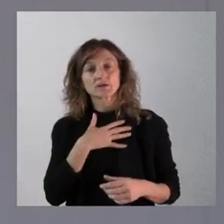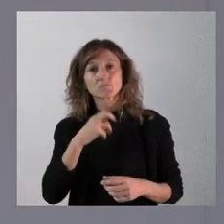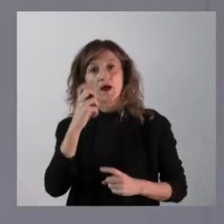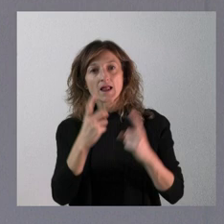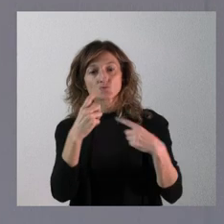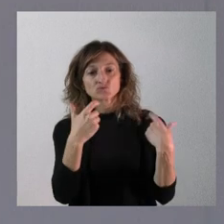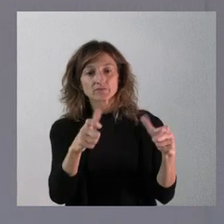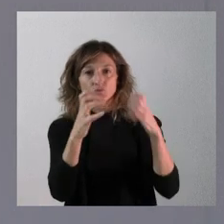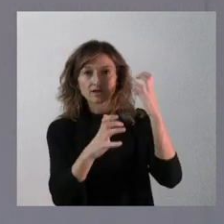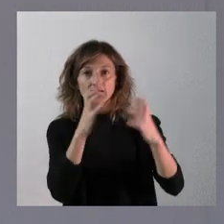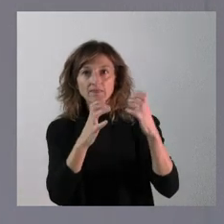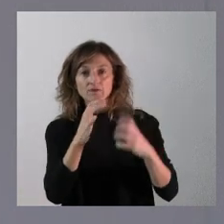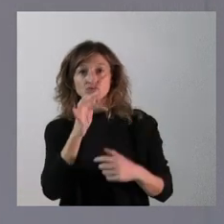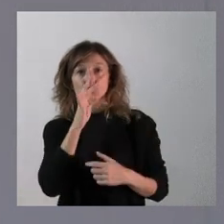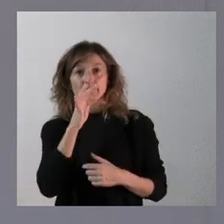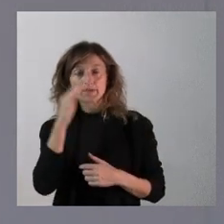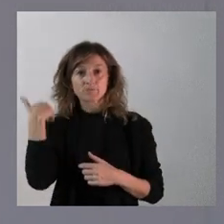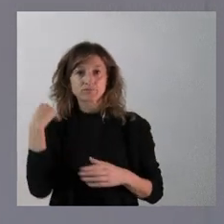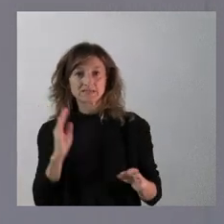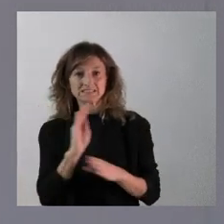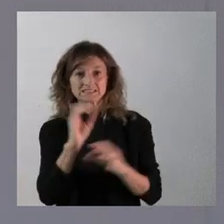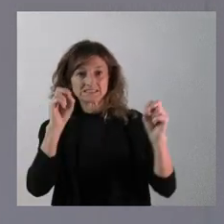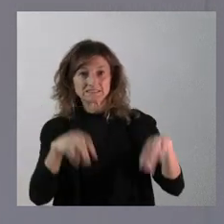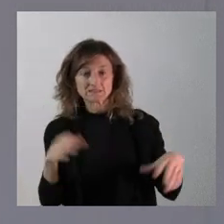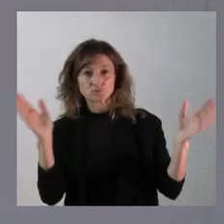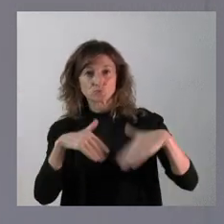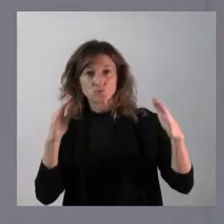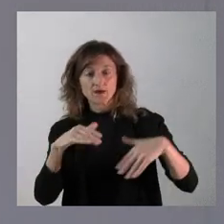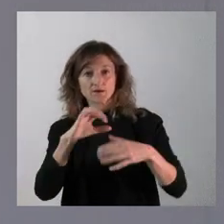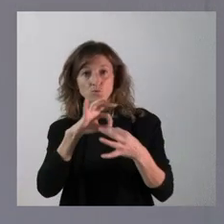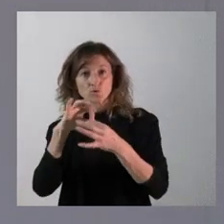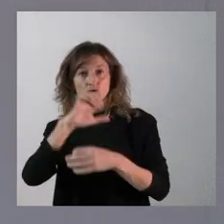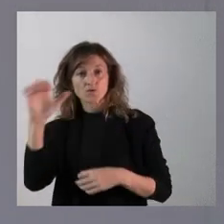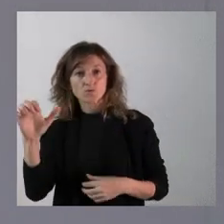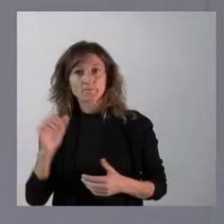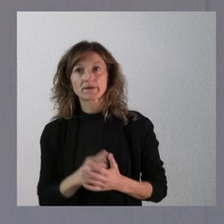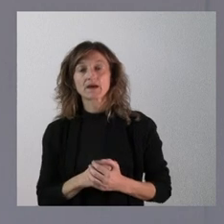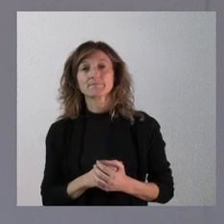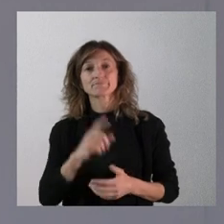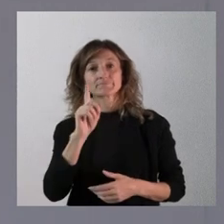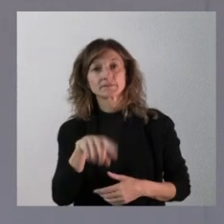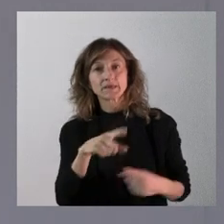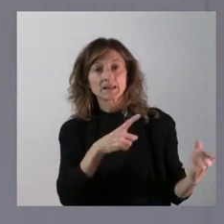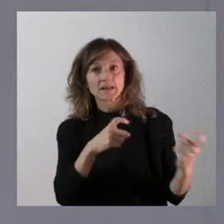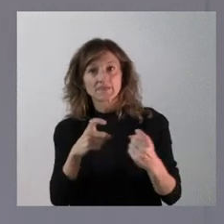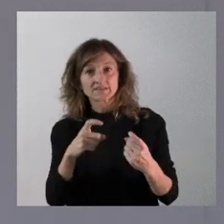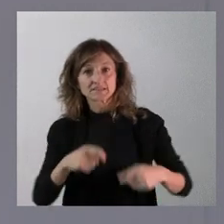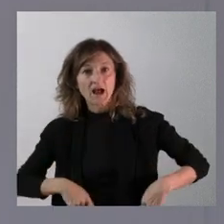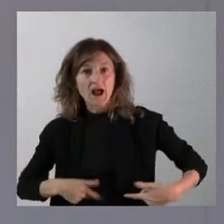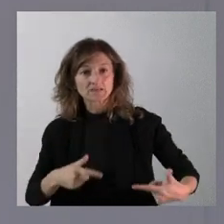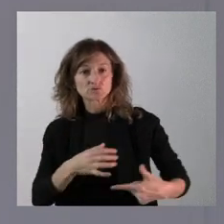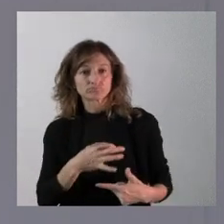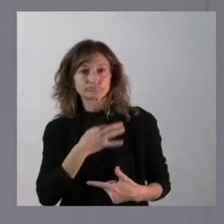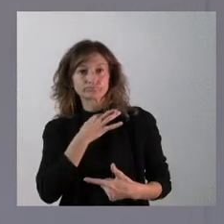algunos sectores ganaderos que no fueron objeto de esta ayuda inicial por parte de la europea que también están incurriendo en estos costes les afecta